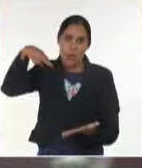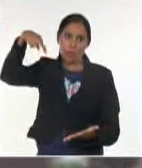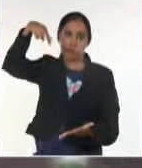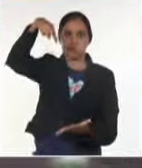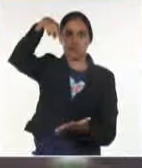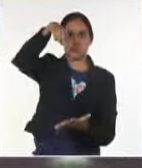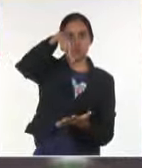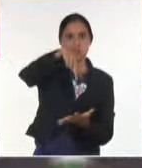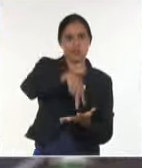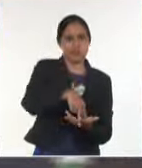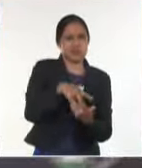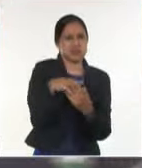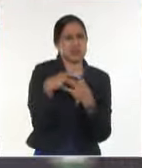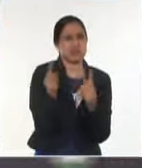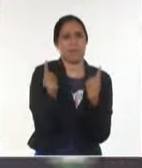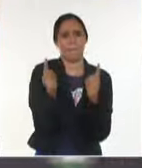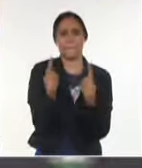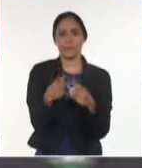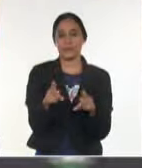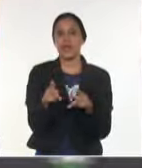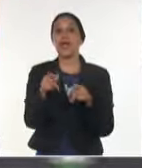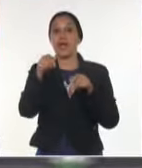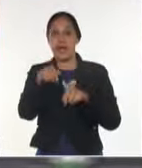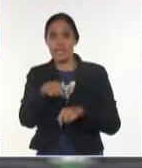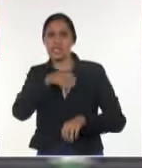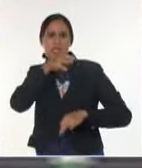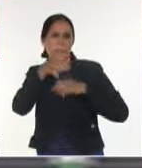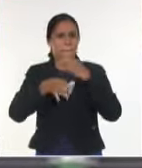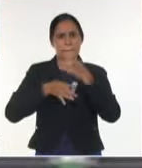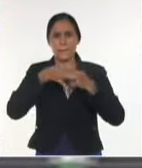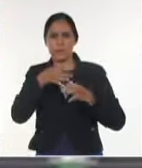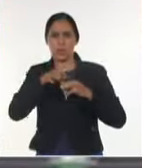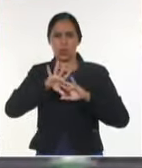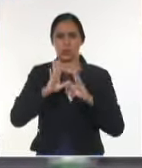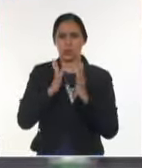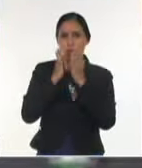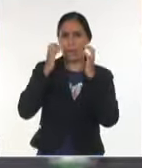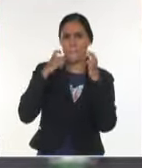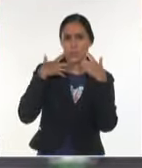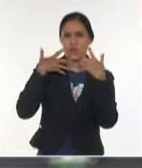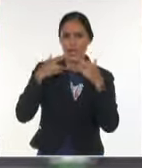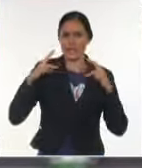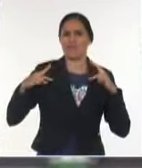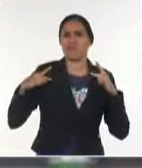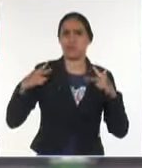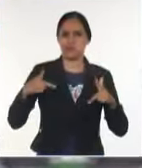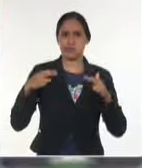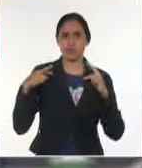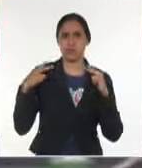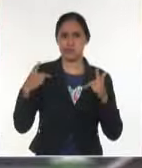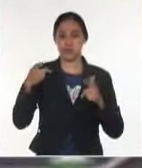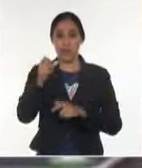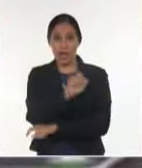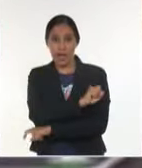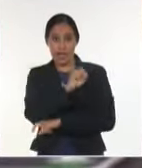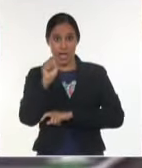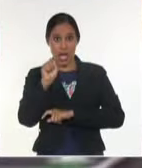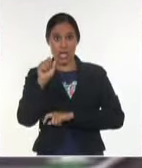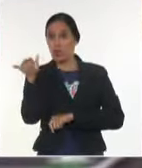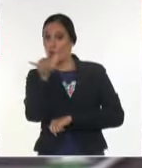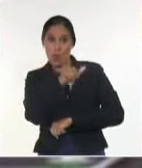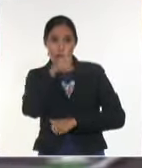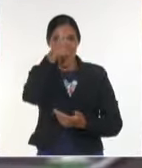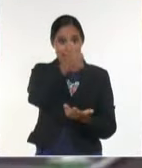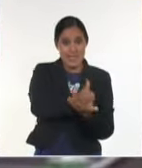simples mortales. Salamanca lo vio triunfar en más de una ocasión. También se convirtió en sede de sus citas con